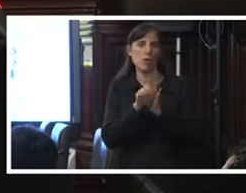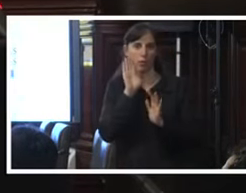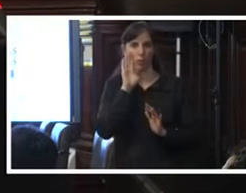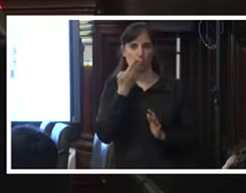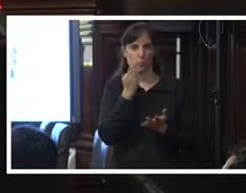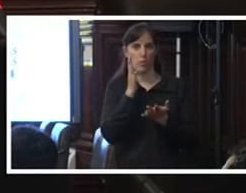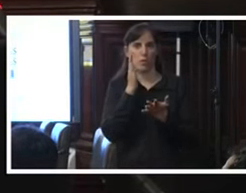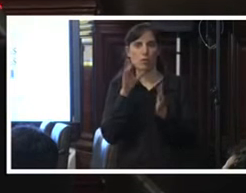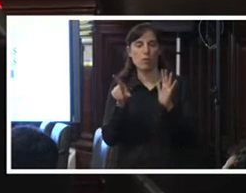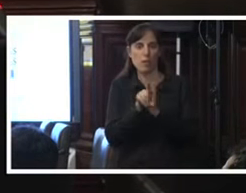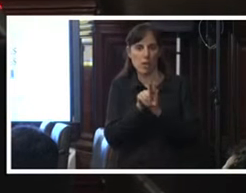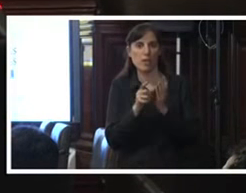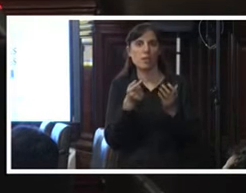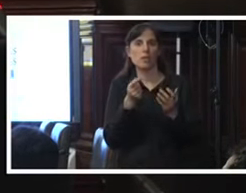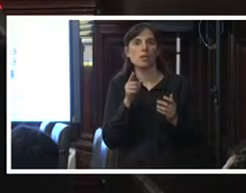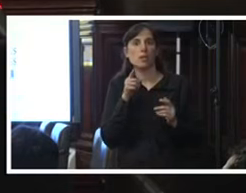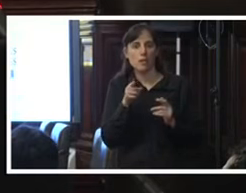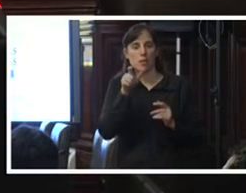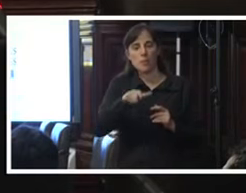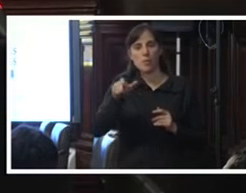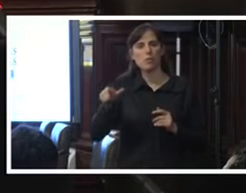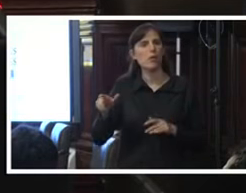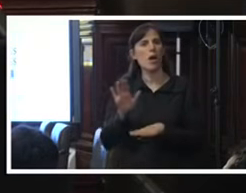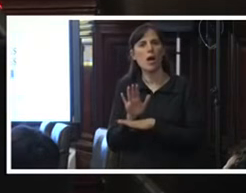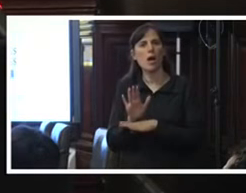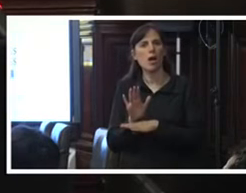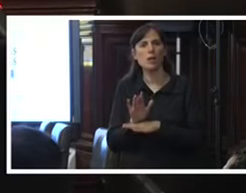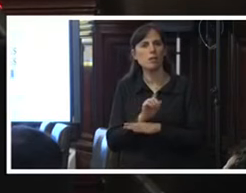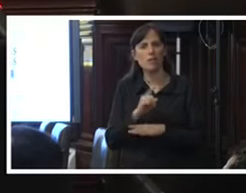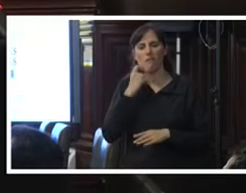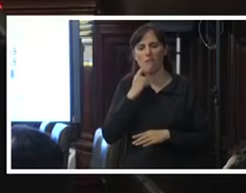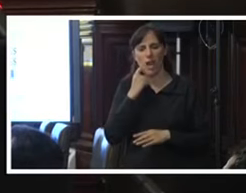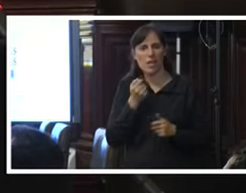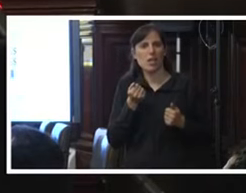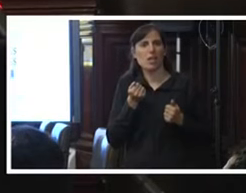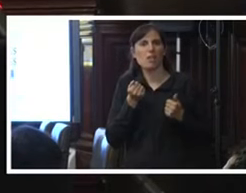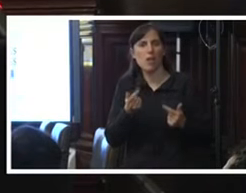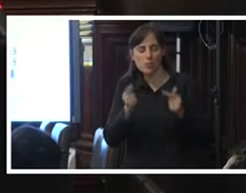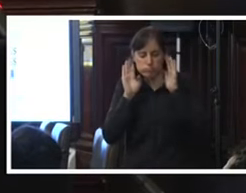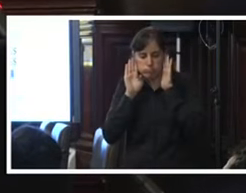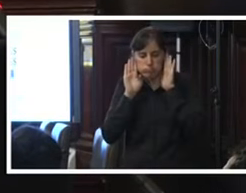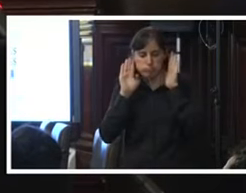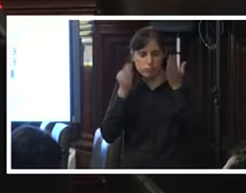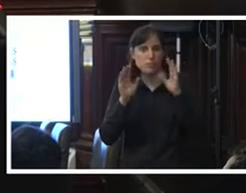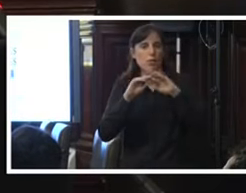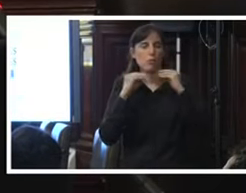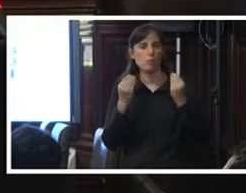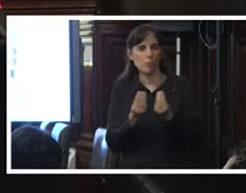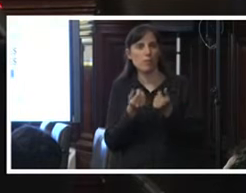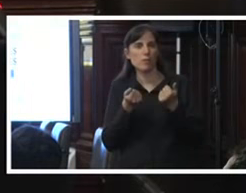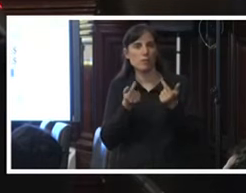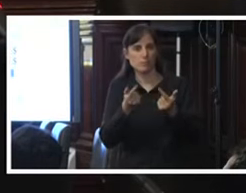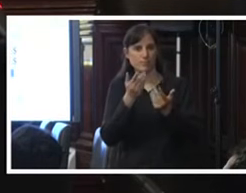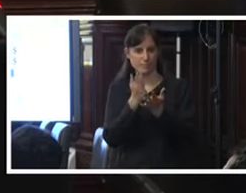derechos y beneficios para las personas lg no han sido abordadas de manera particular las necesidades que prevalecen y se magnifican